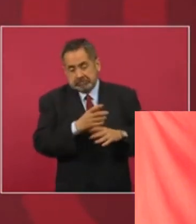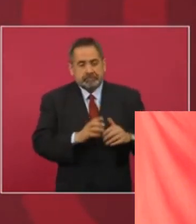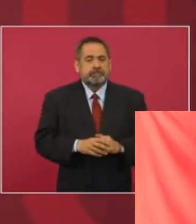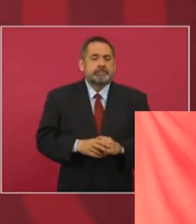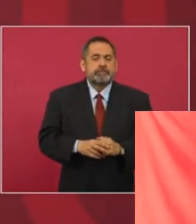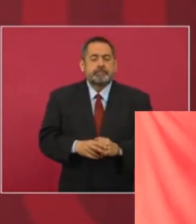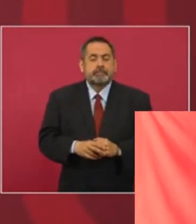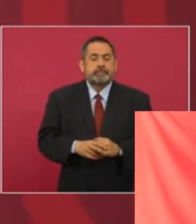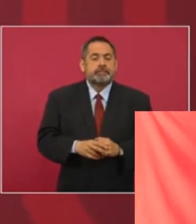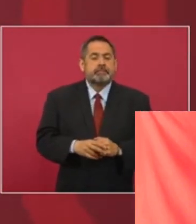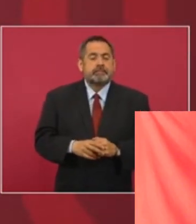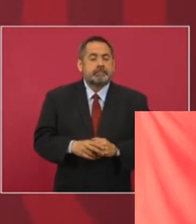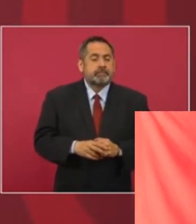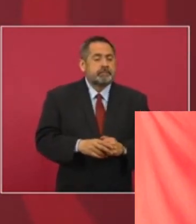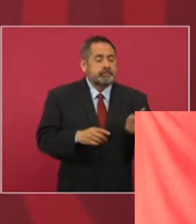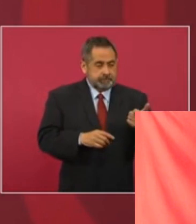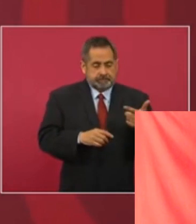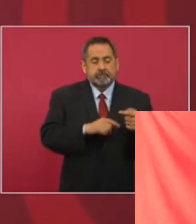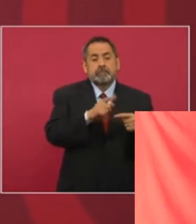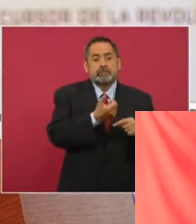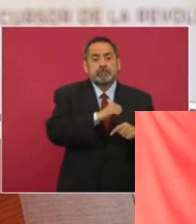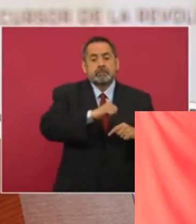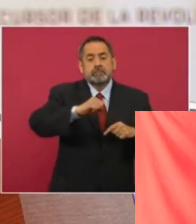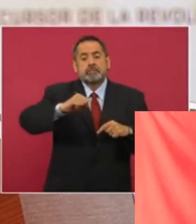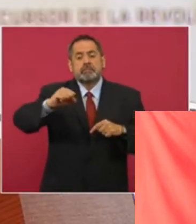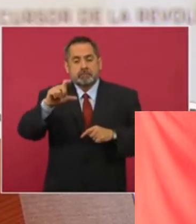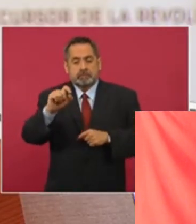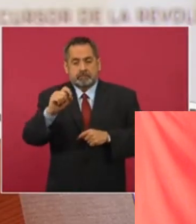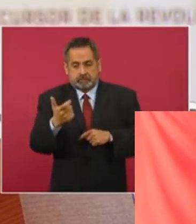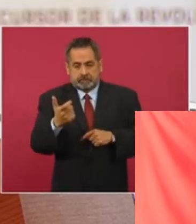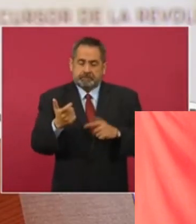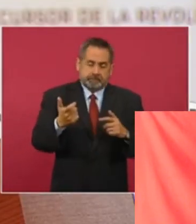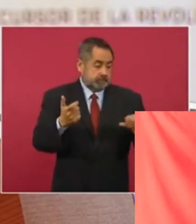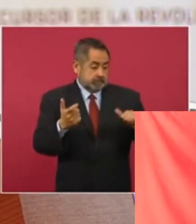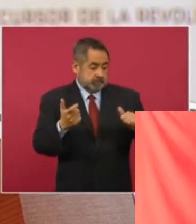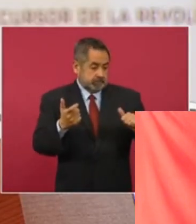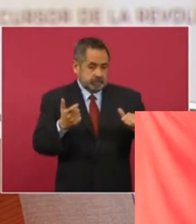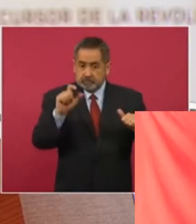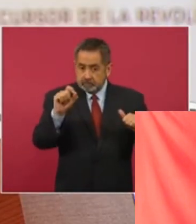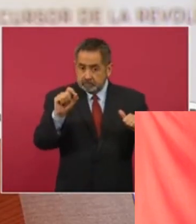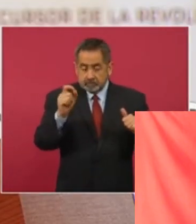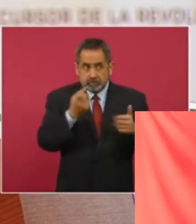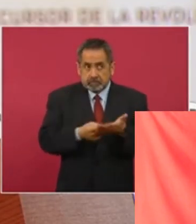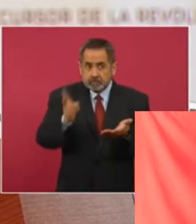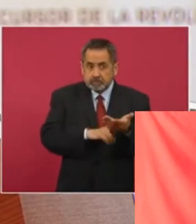Y la dejaron en 20. O sea, estamos hablando del doble.